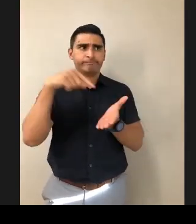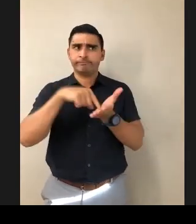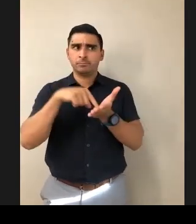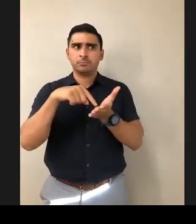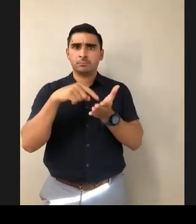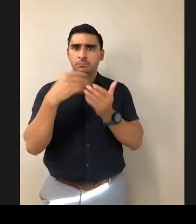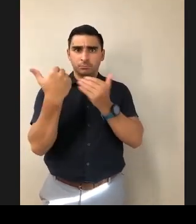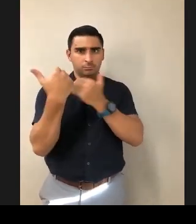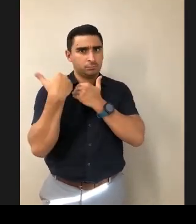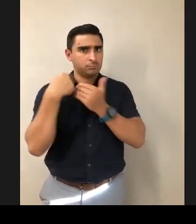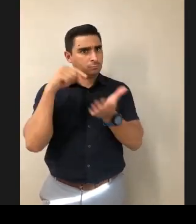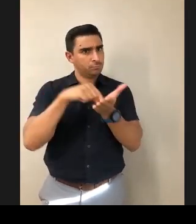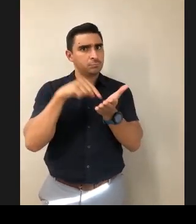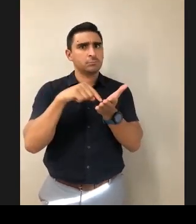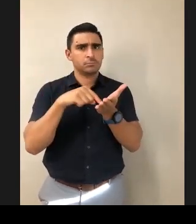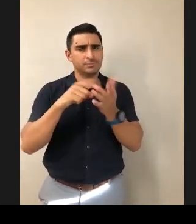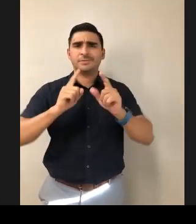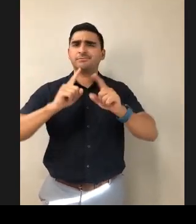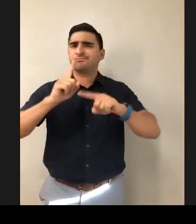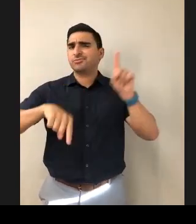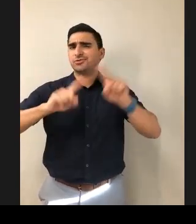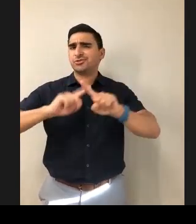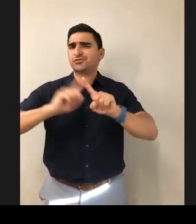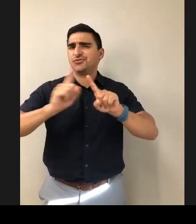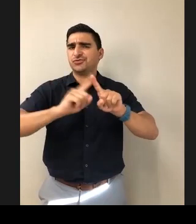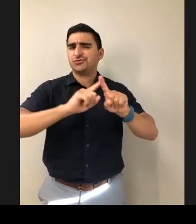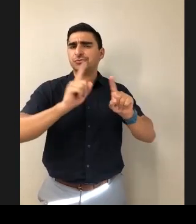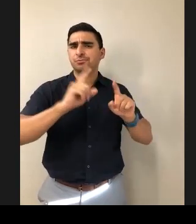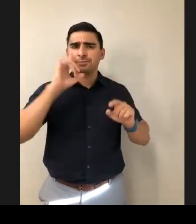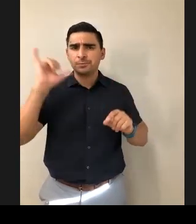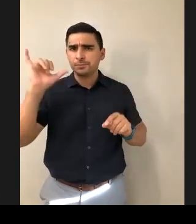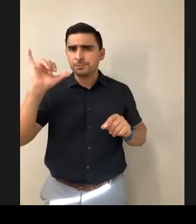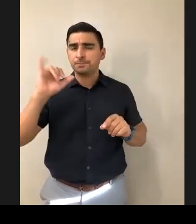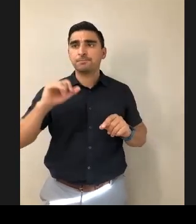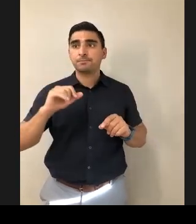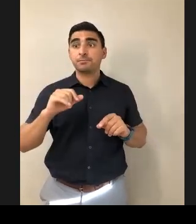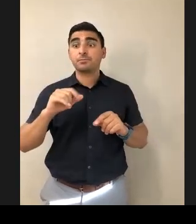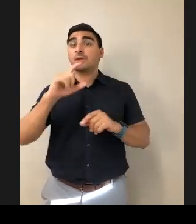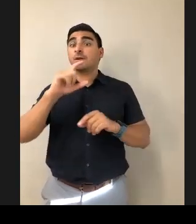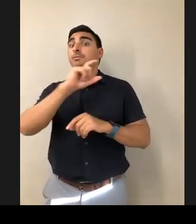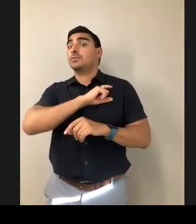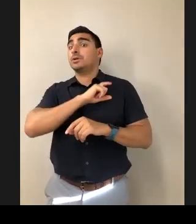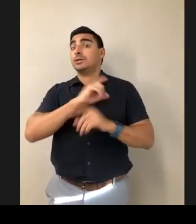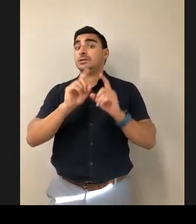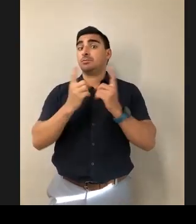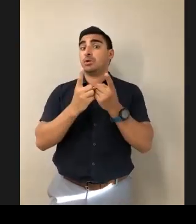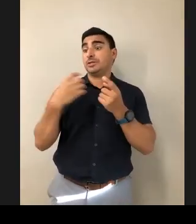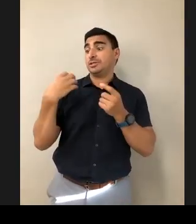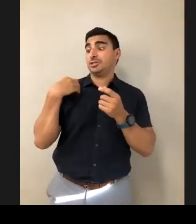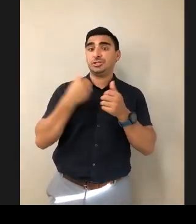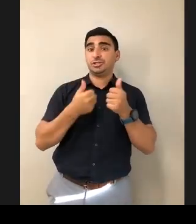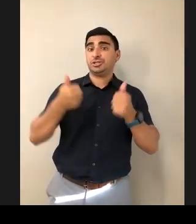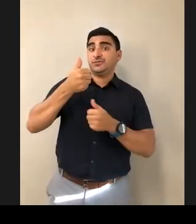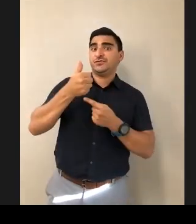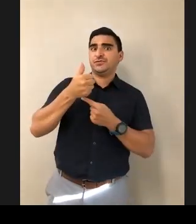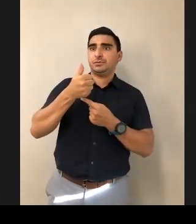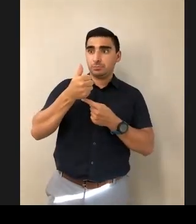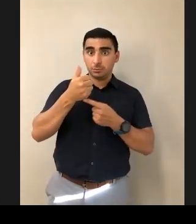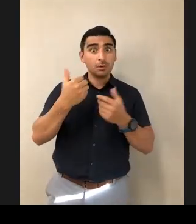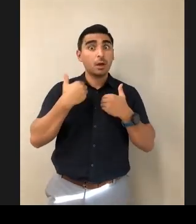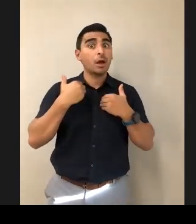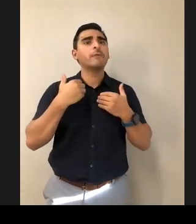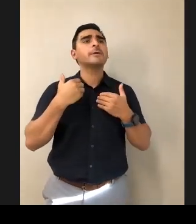en términos de el jefe de la policía teniendo la decisión final sobre las medidas